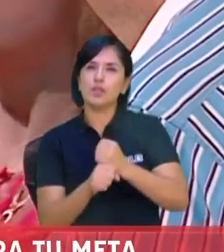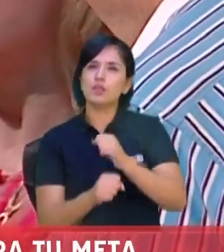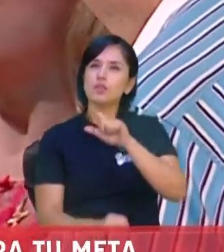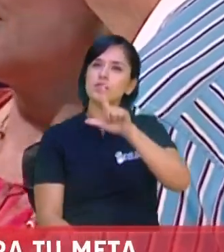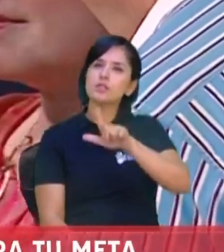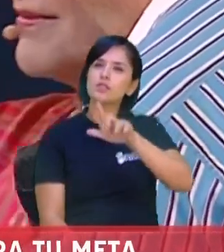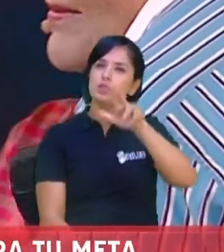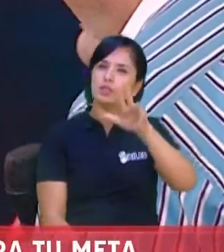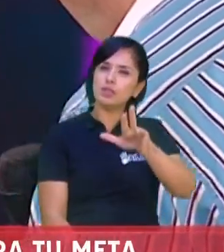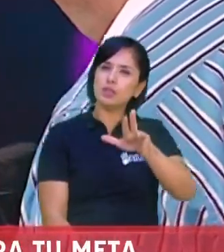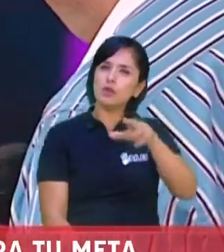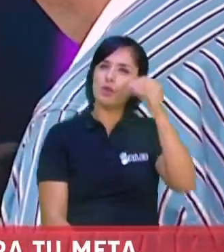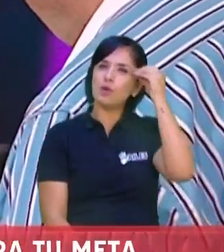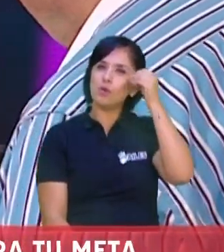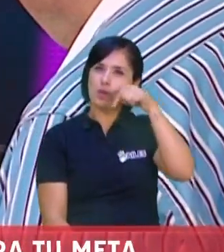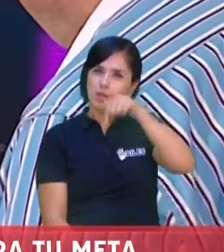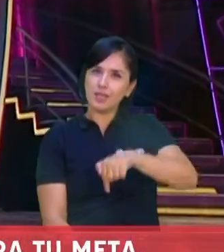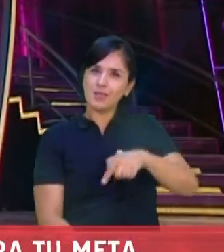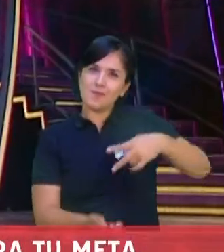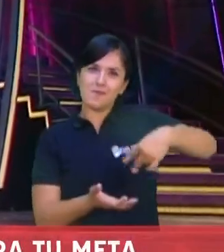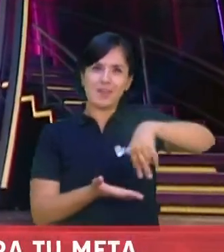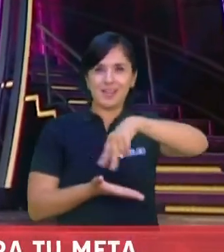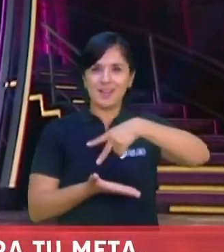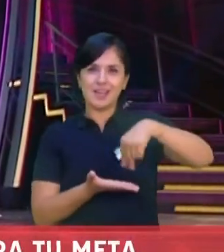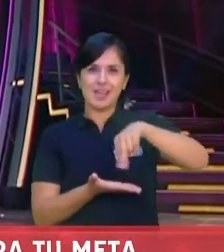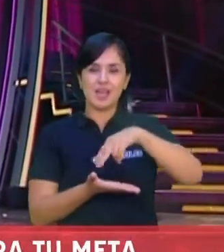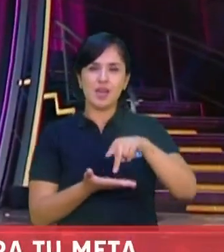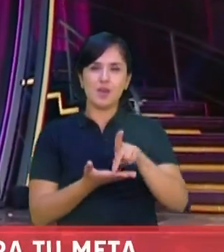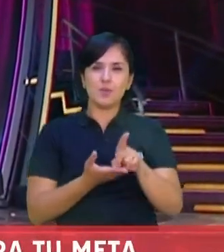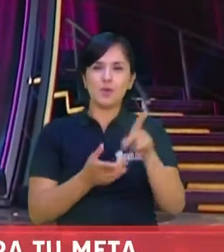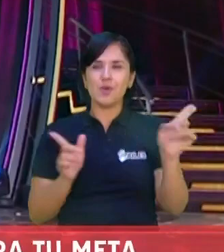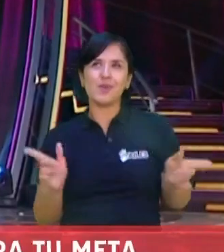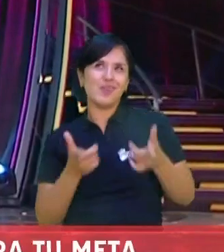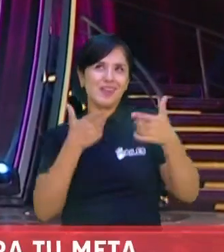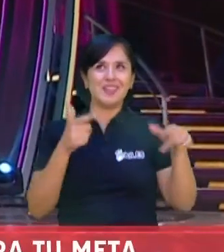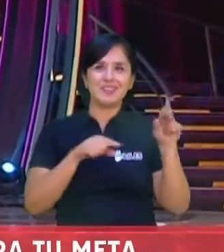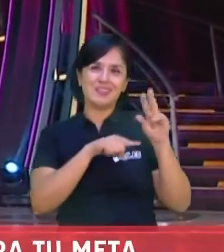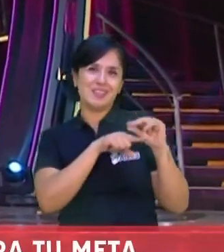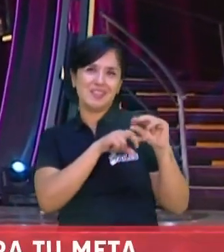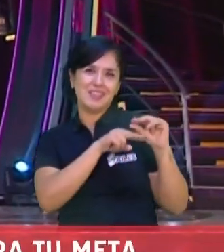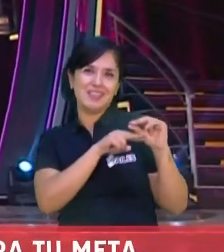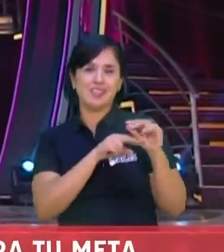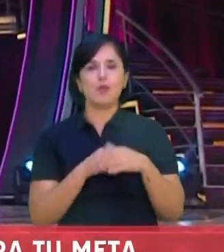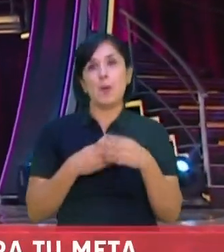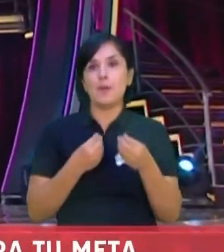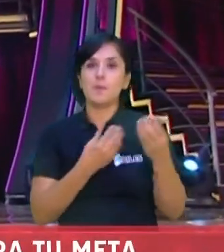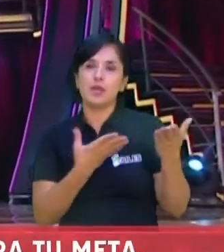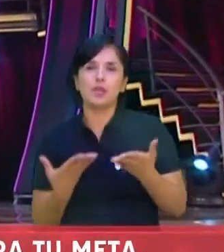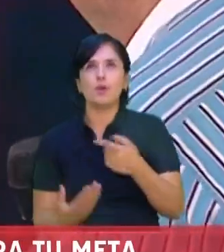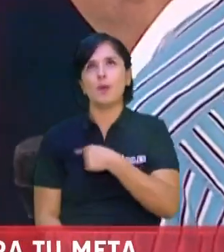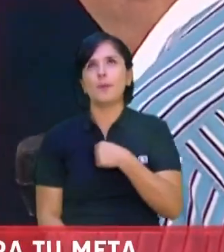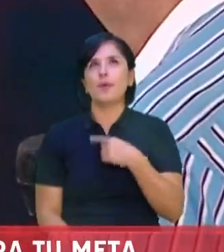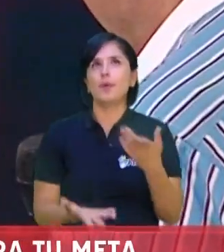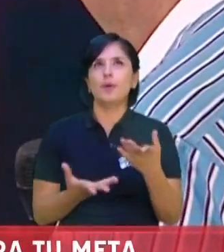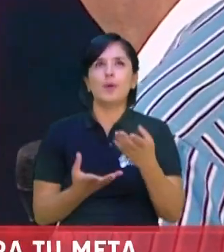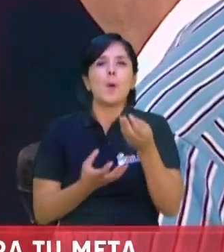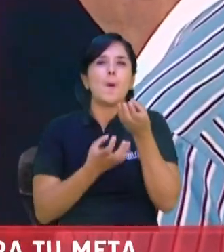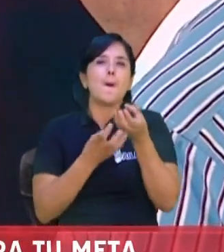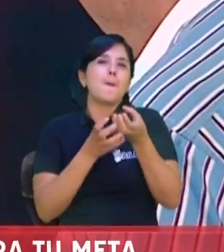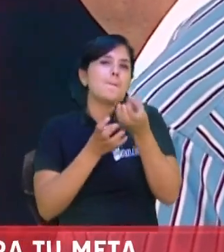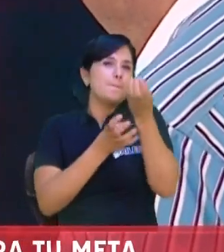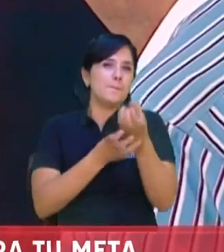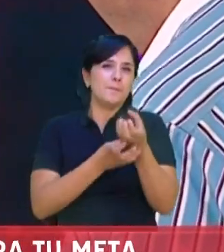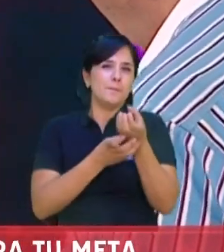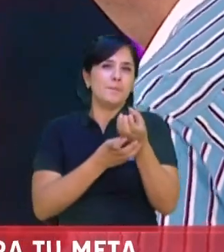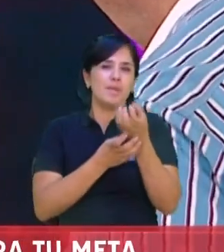acuerdo que nosotros bailamos aquí con La Nueva Ola. Sí. Ah, Bienvenido Amor, La Pera Madura. Así es. Pero